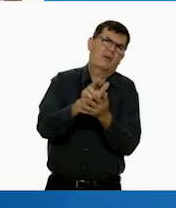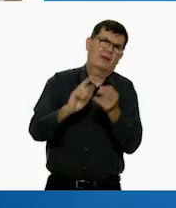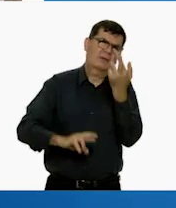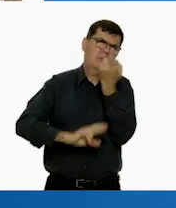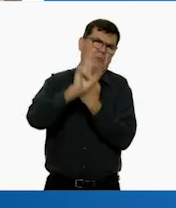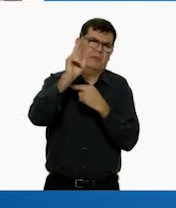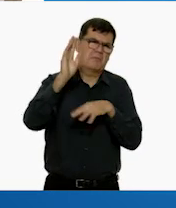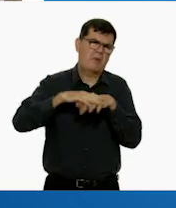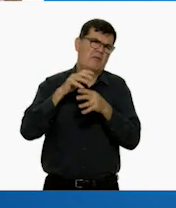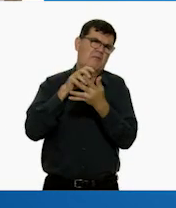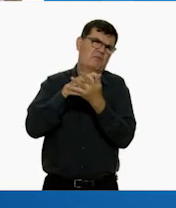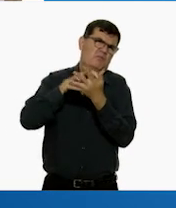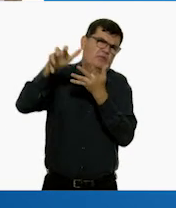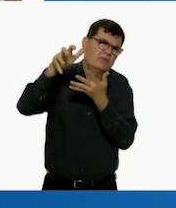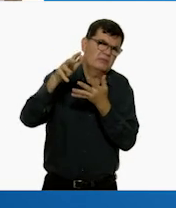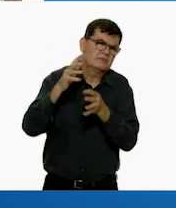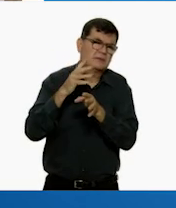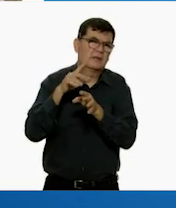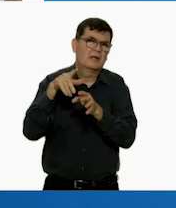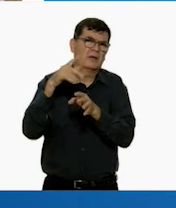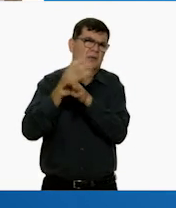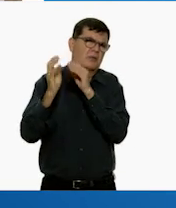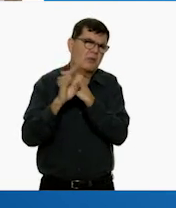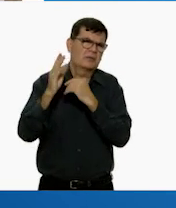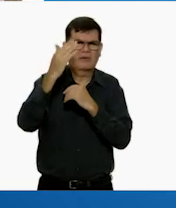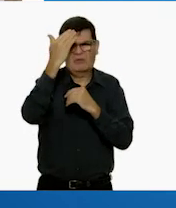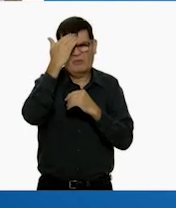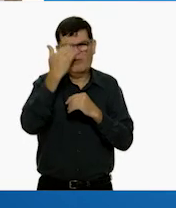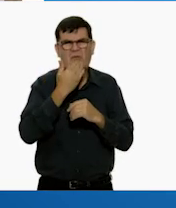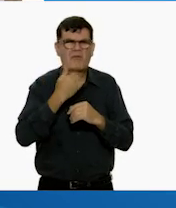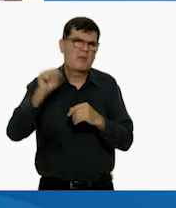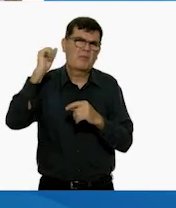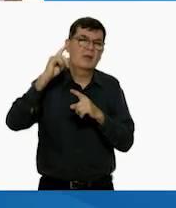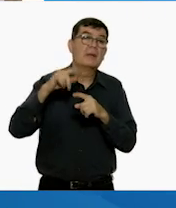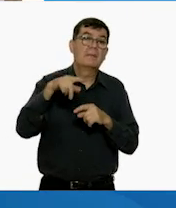ejemplo. Y tenemos esta idea de un Juárez